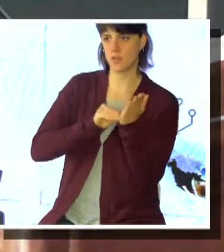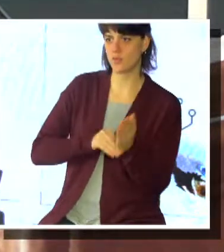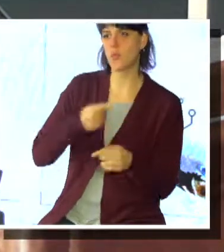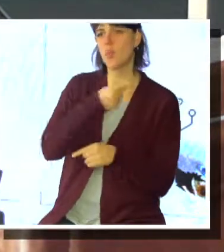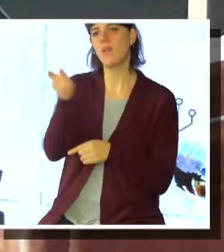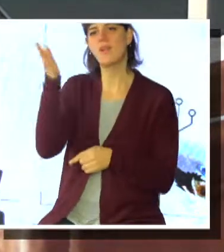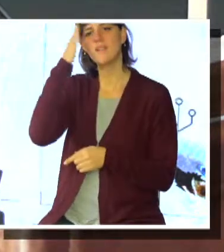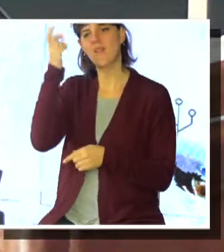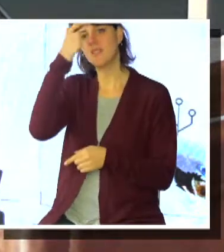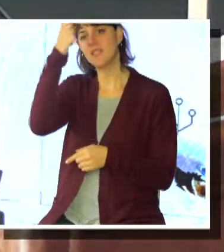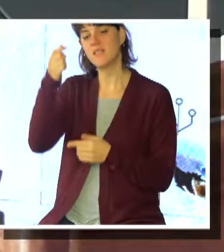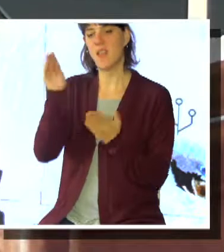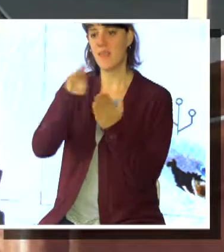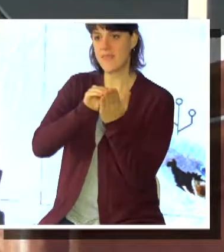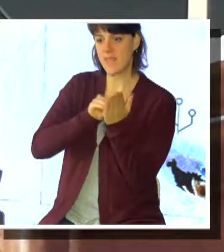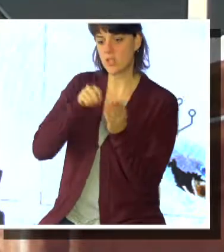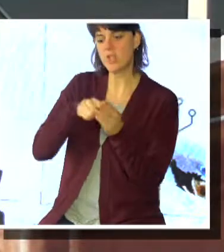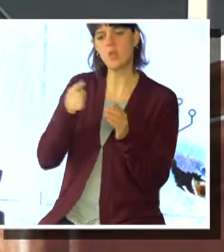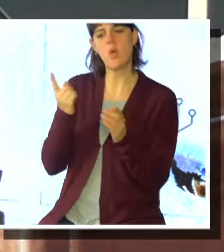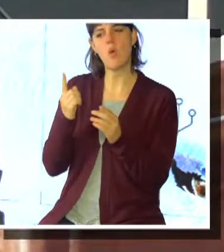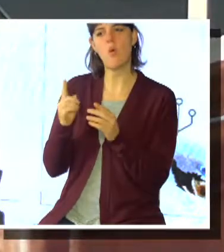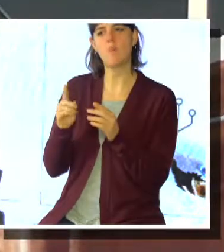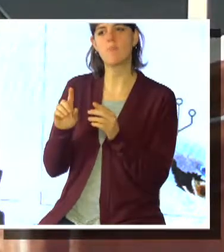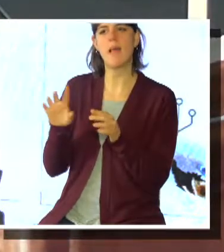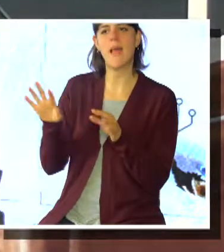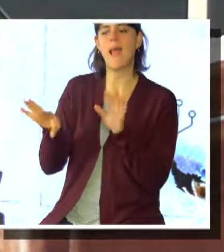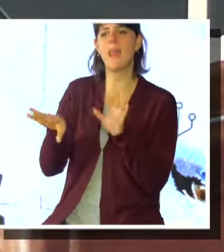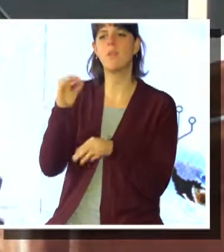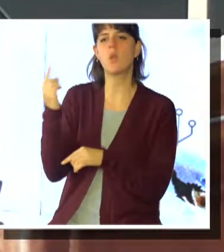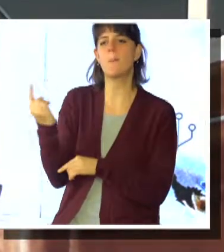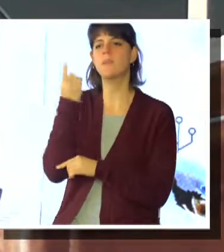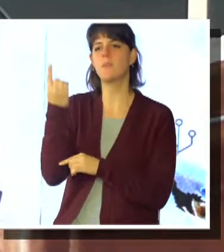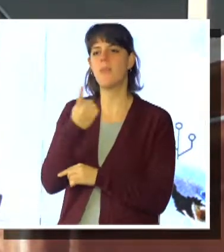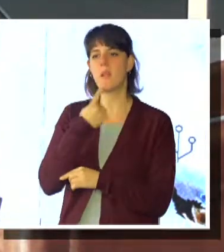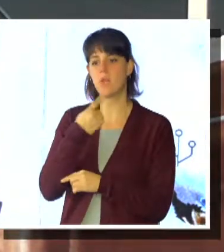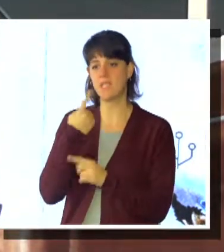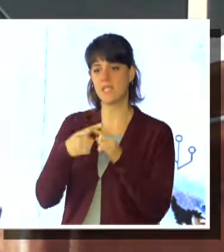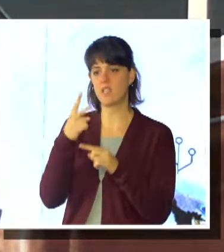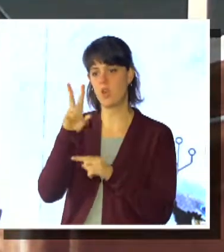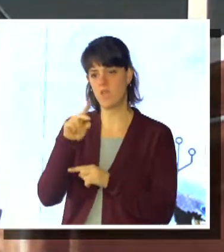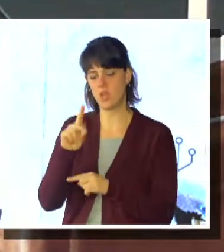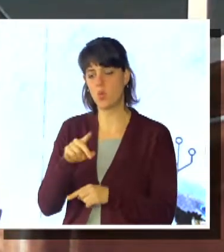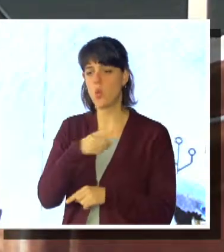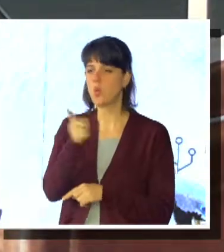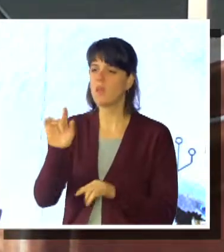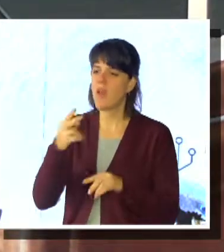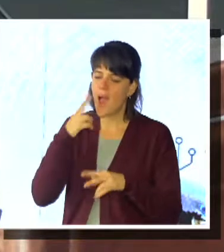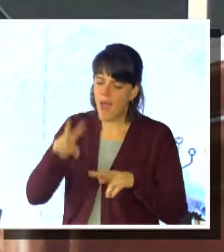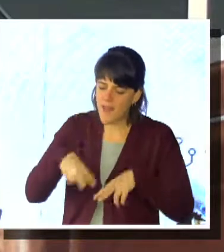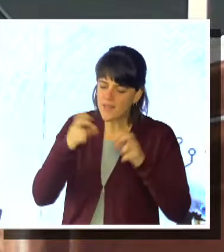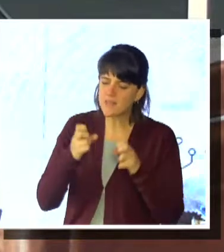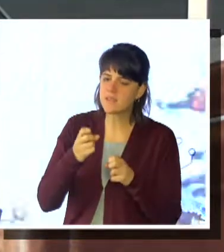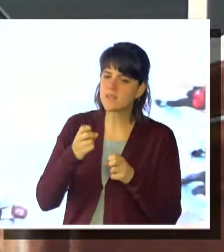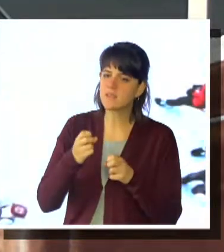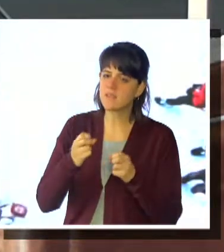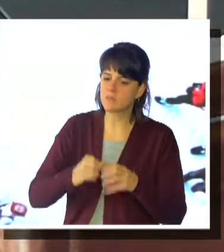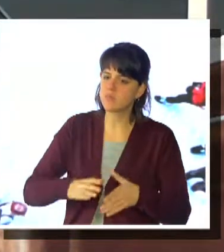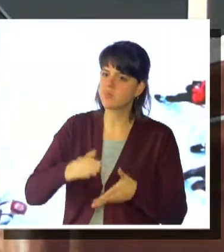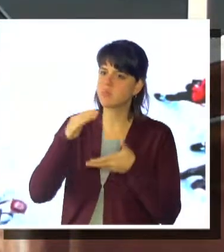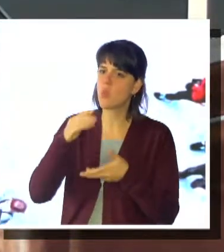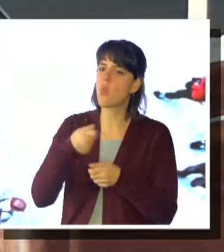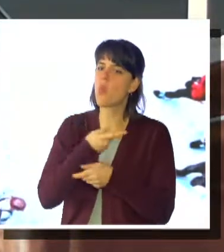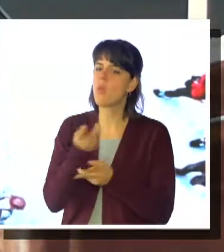los elementos claves de la política de este siglo XXI. Y el análisis de los grandes volúmenes de información ya no pasan por la intuición, sino por